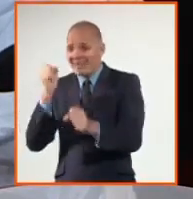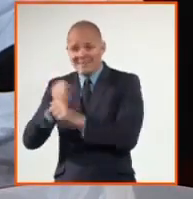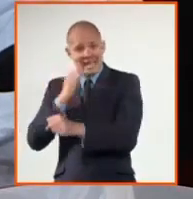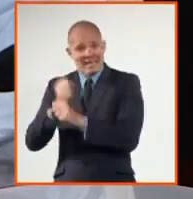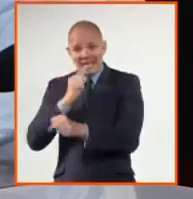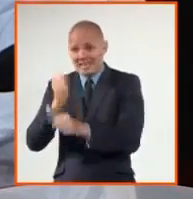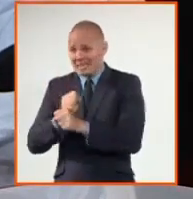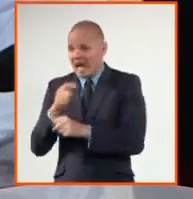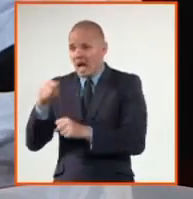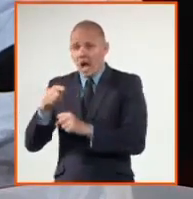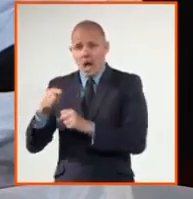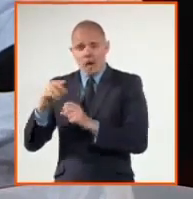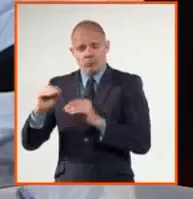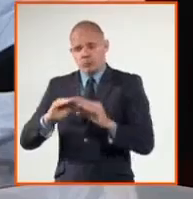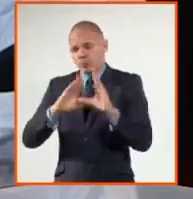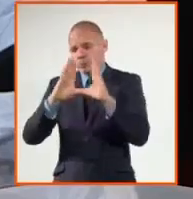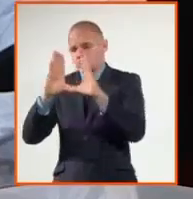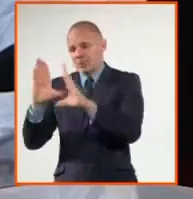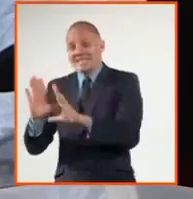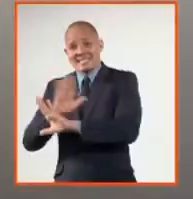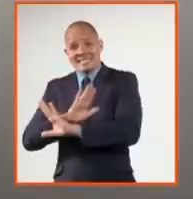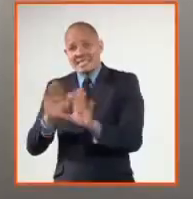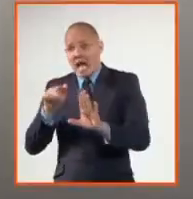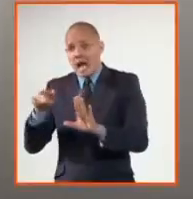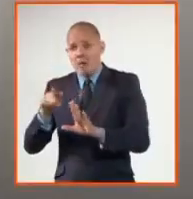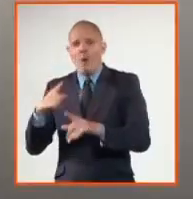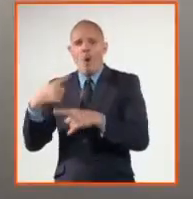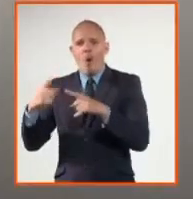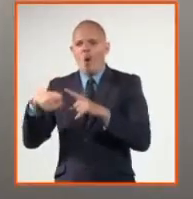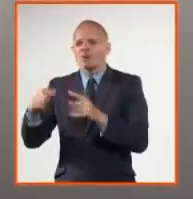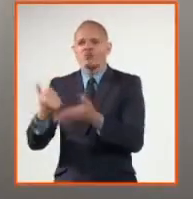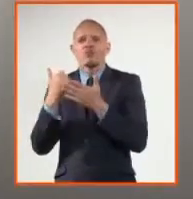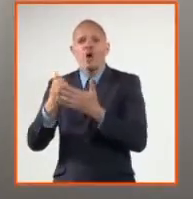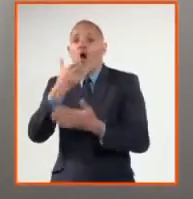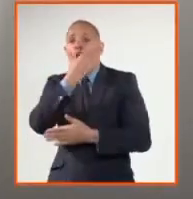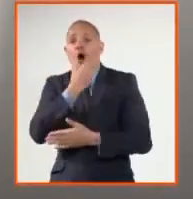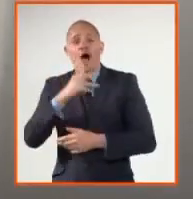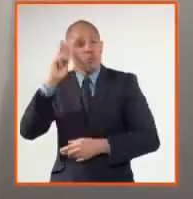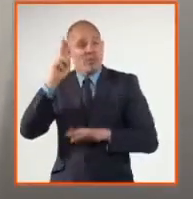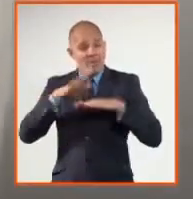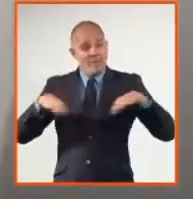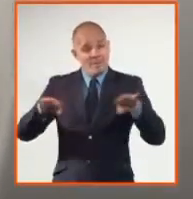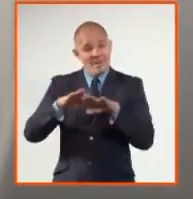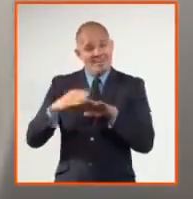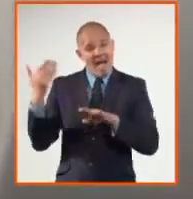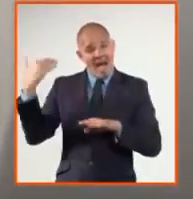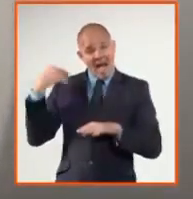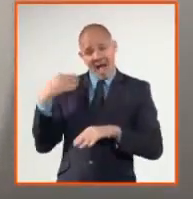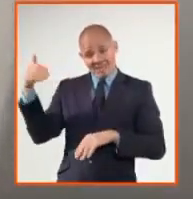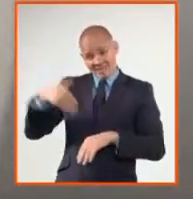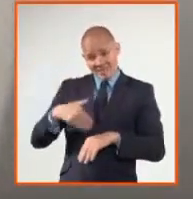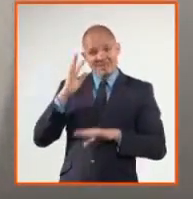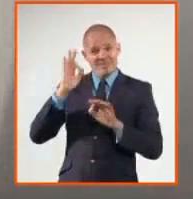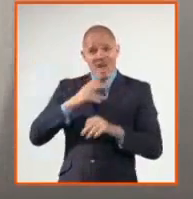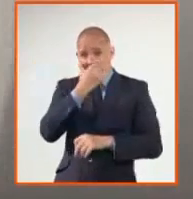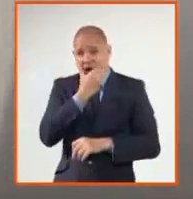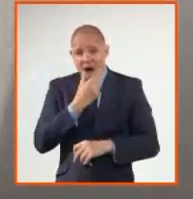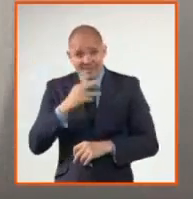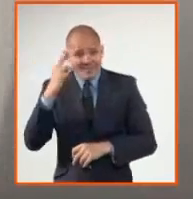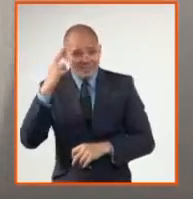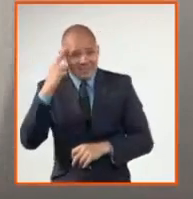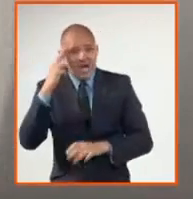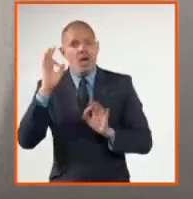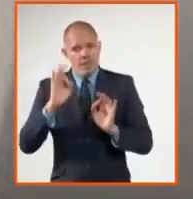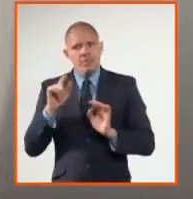de la mañana del otro día ya los planos están entregados a las horas que eso era conocer a que la mesa rebote hace un tiempo como con vicente la hoy el equipo de la